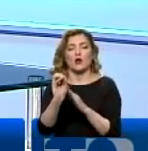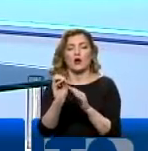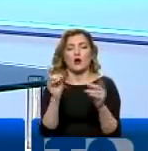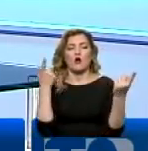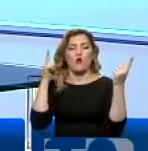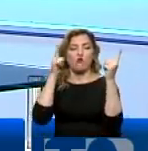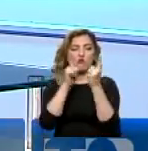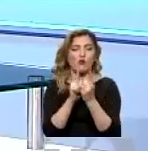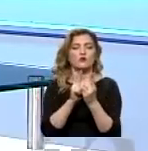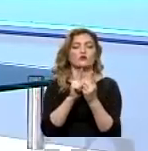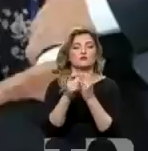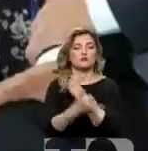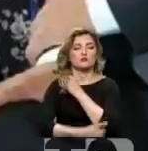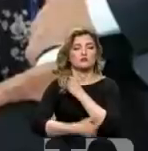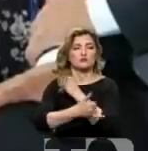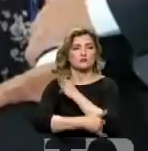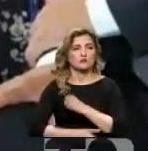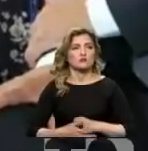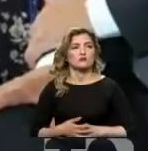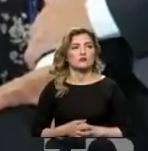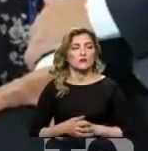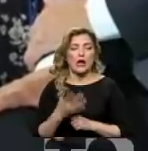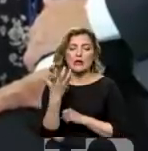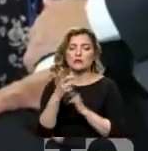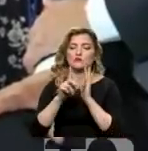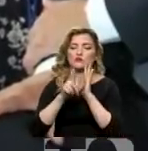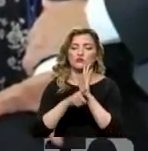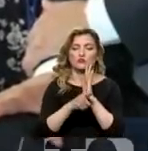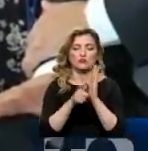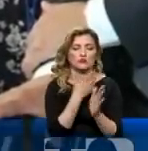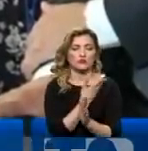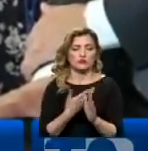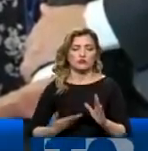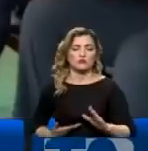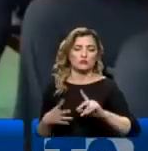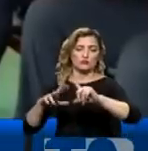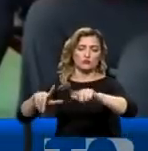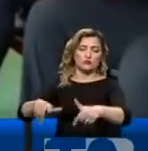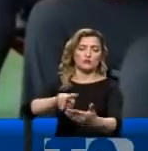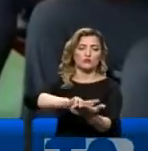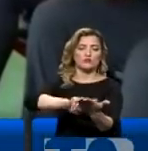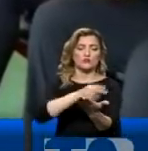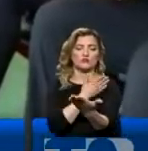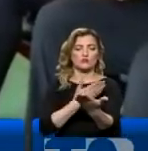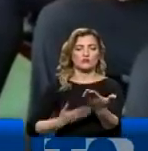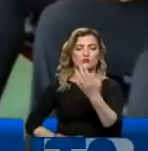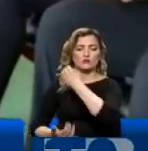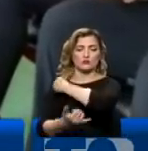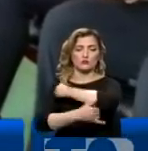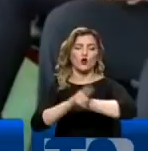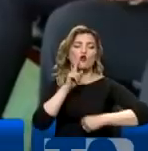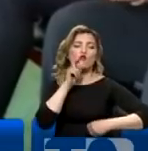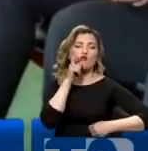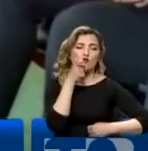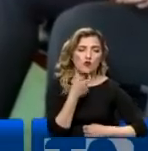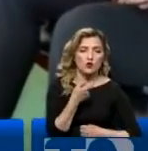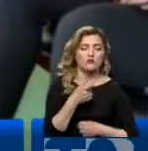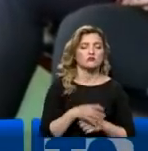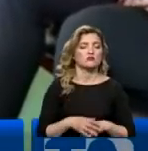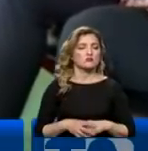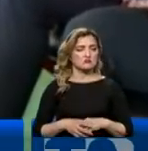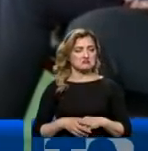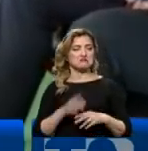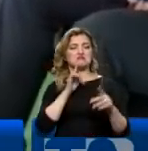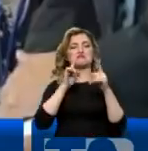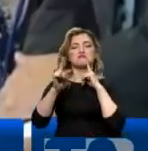bilaterales. Durante poco más de 15 minutos, el primer mandatario ecuatoriano se reunió con el presidente de Hungría, János Áder. Con